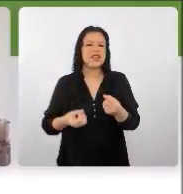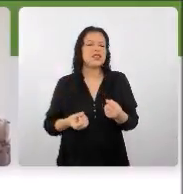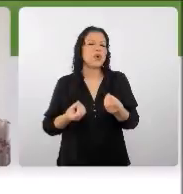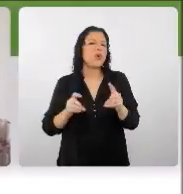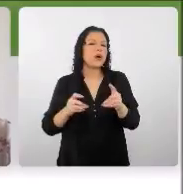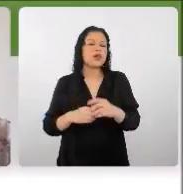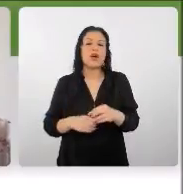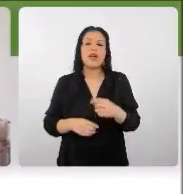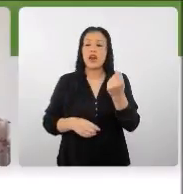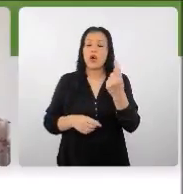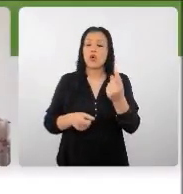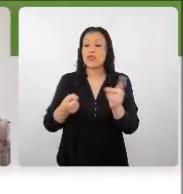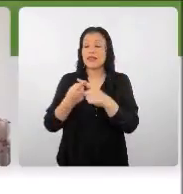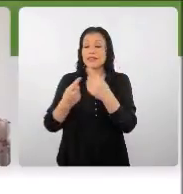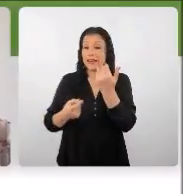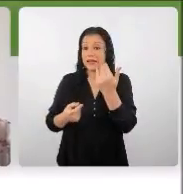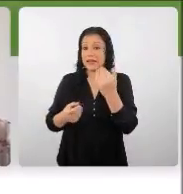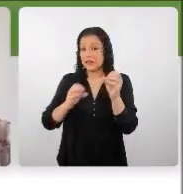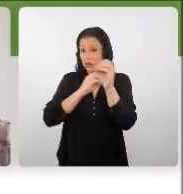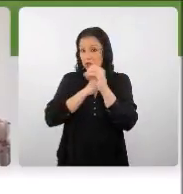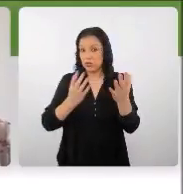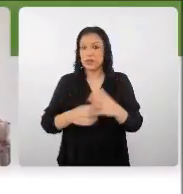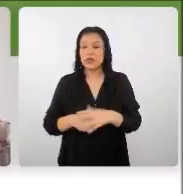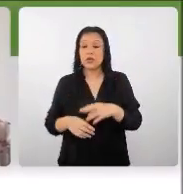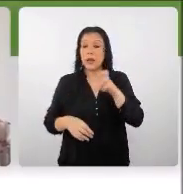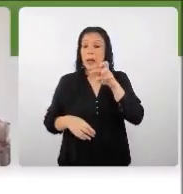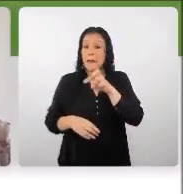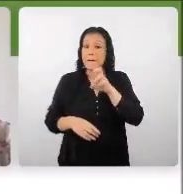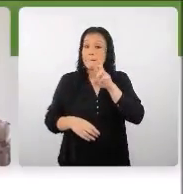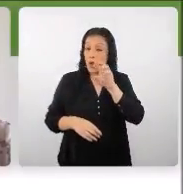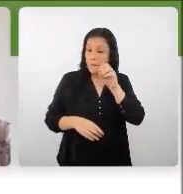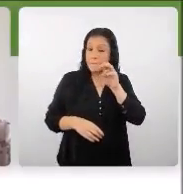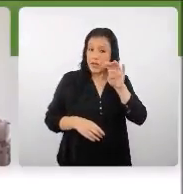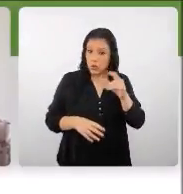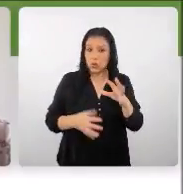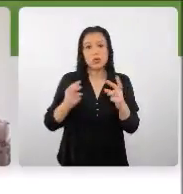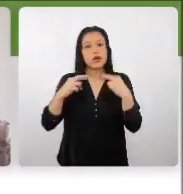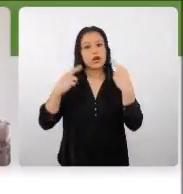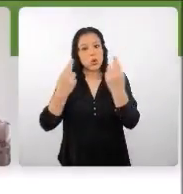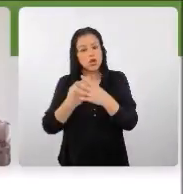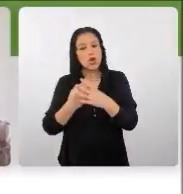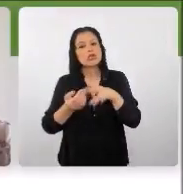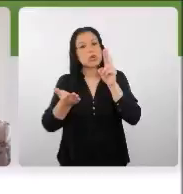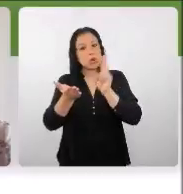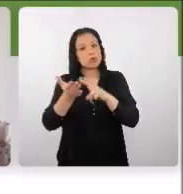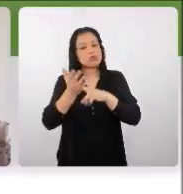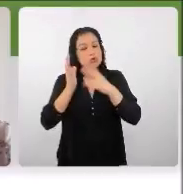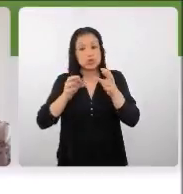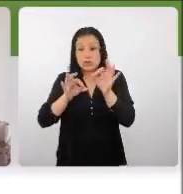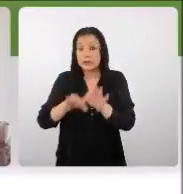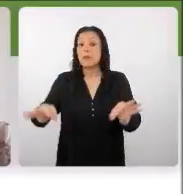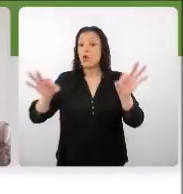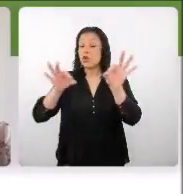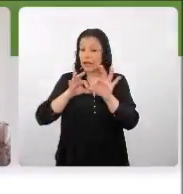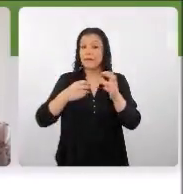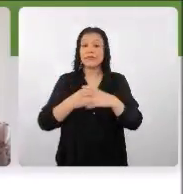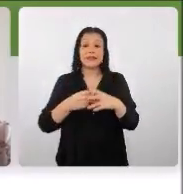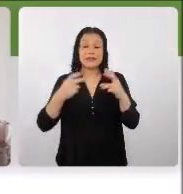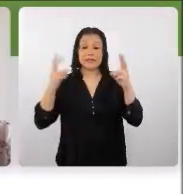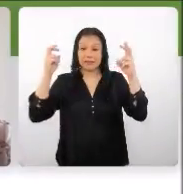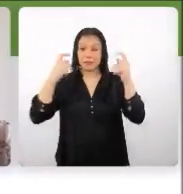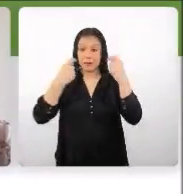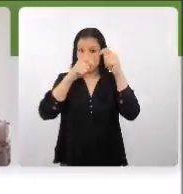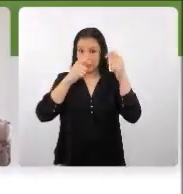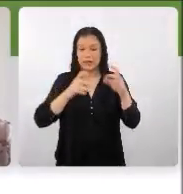15 de octubre, donde PromPerú sostuvo reuniones con socios claves de la industria, donde se informó las acciones que se